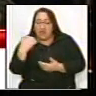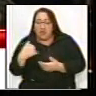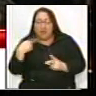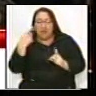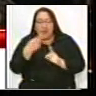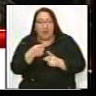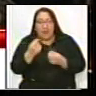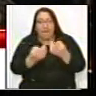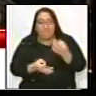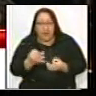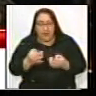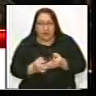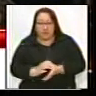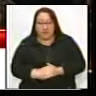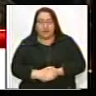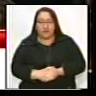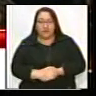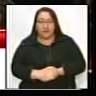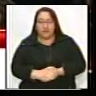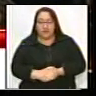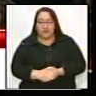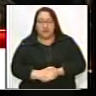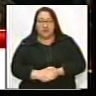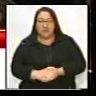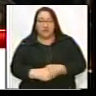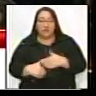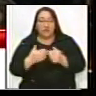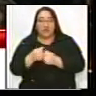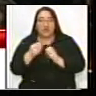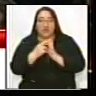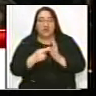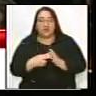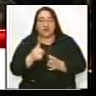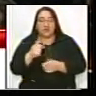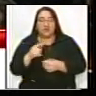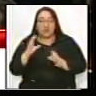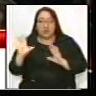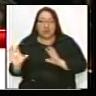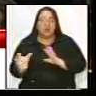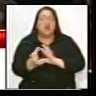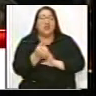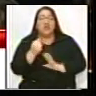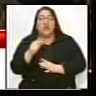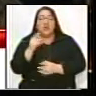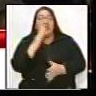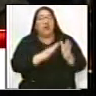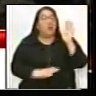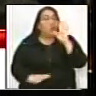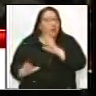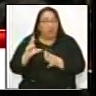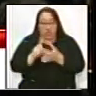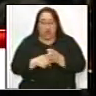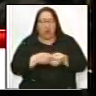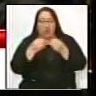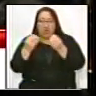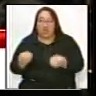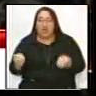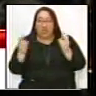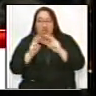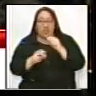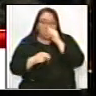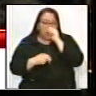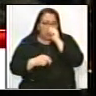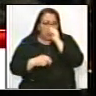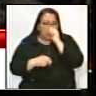ese precio. Y bueno, en el ejercicio de nuestra labor legislativa vamos a recoger también esta preocupación y vamos a poner en